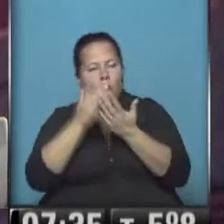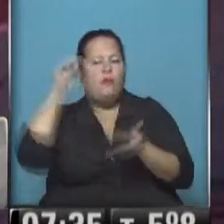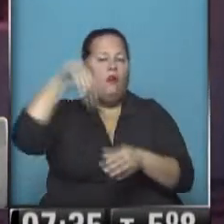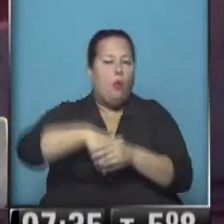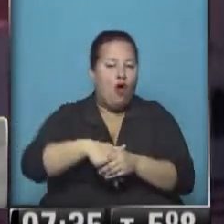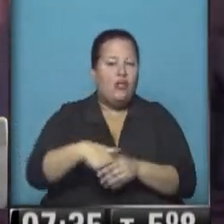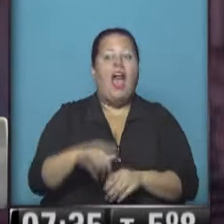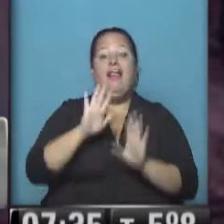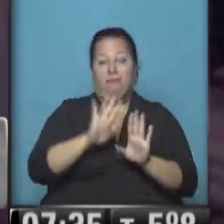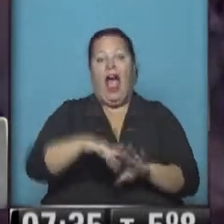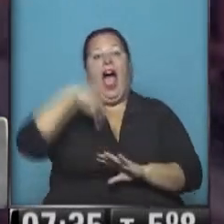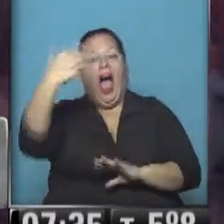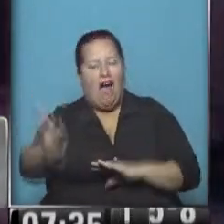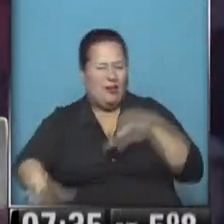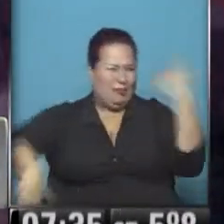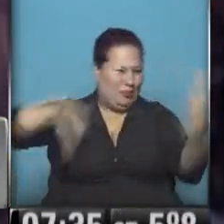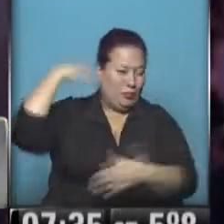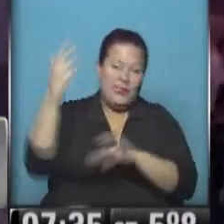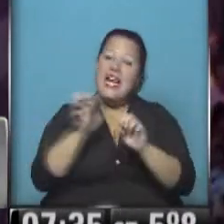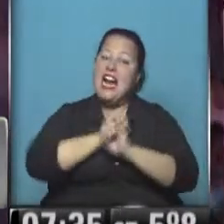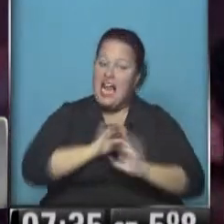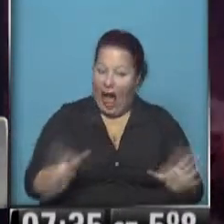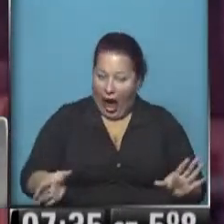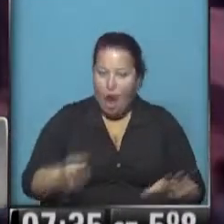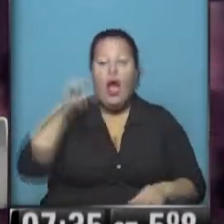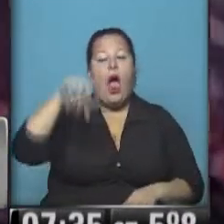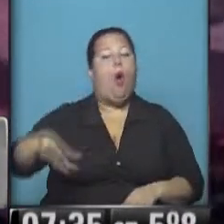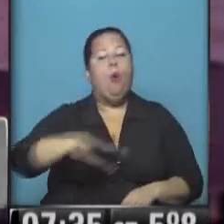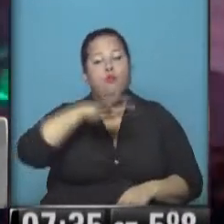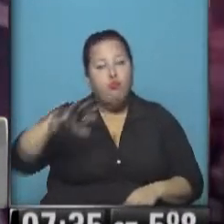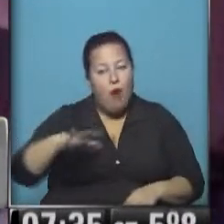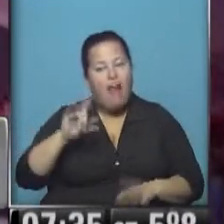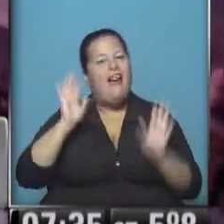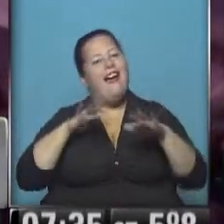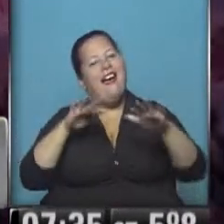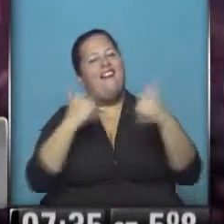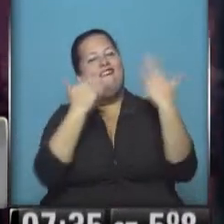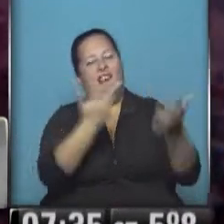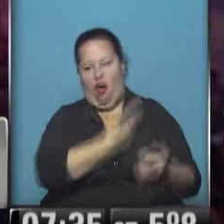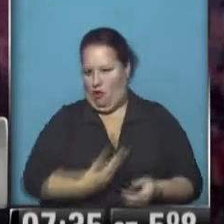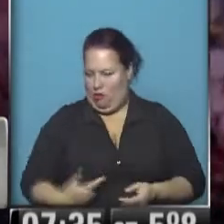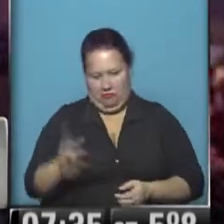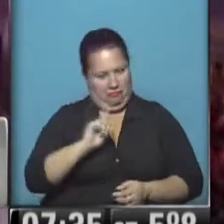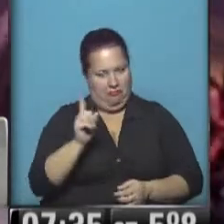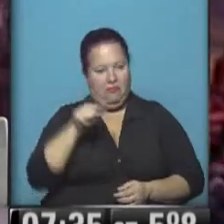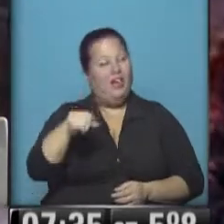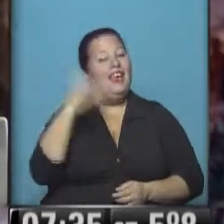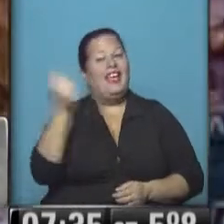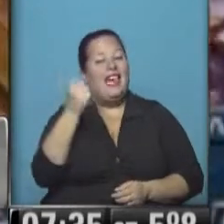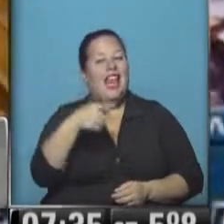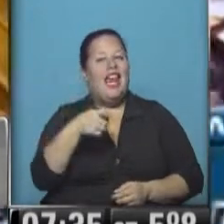votando, afuera se producían estos incidentes serios. Esta vez el pueblo no fue a manifestarse a favor de un gobierno que